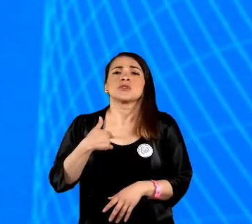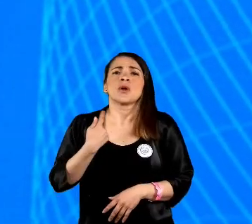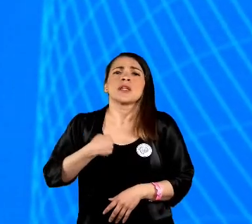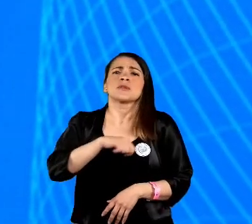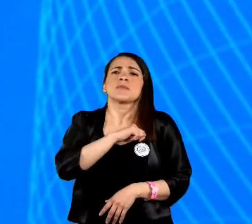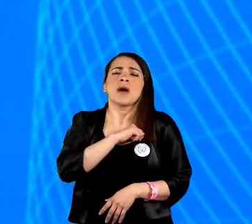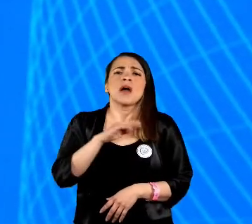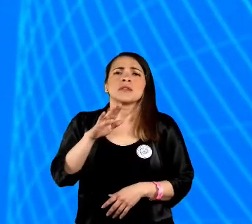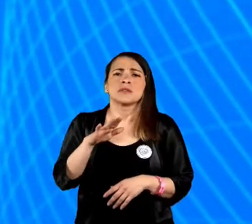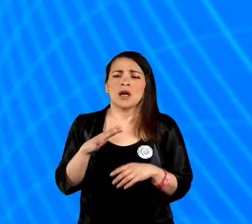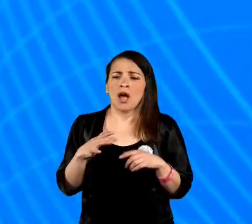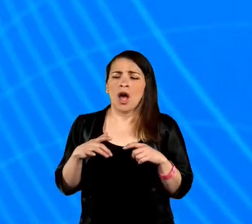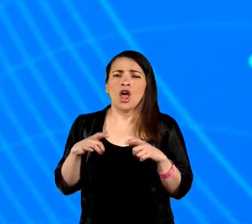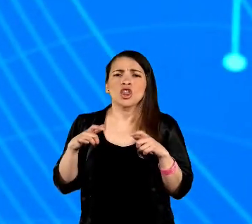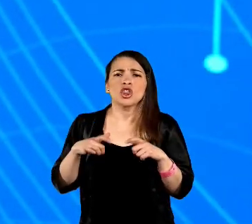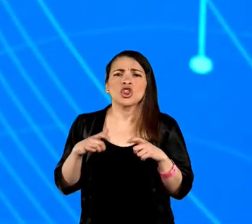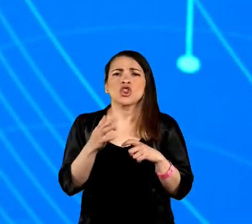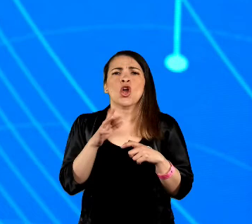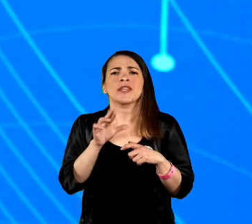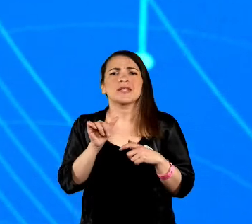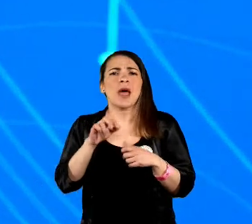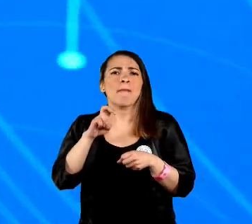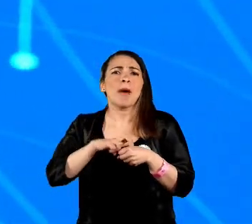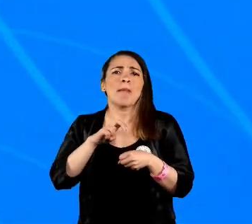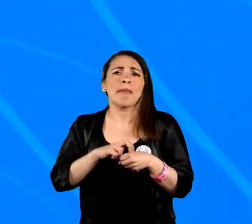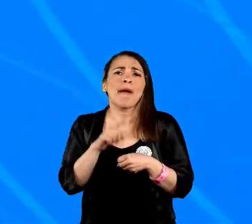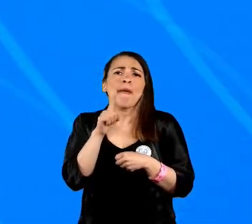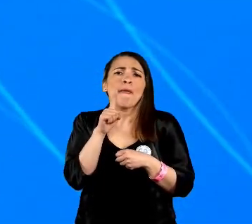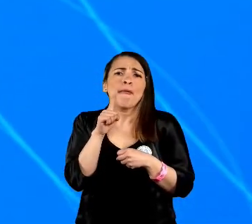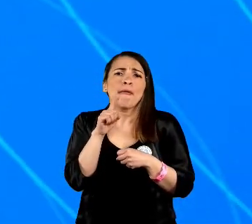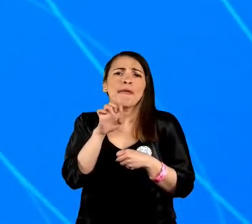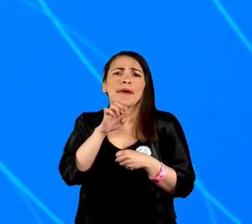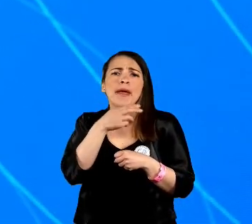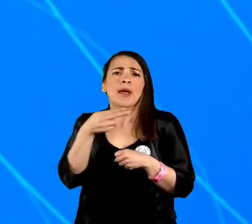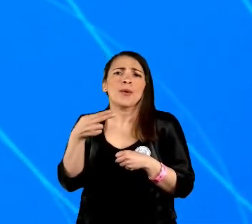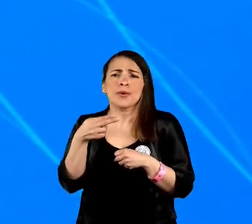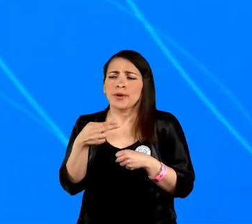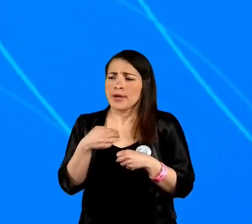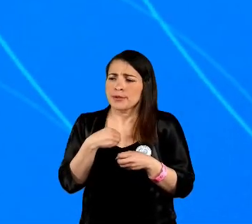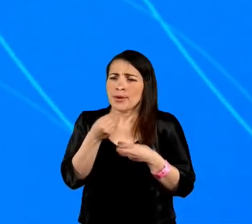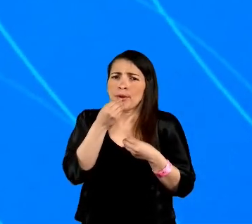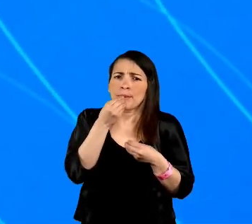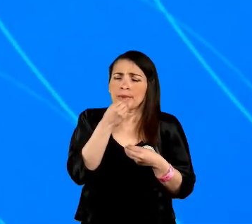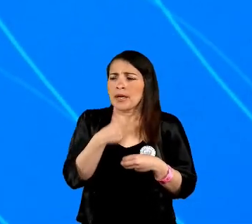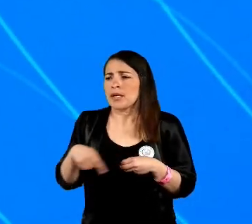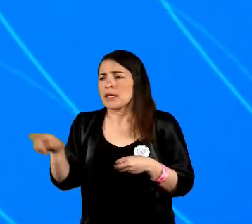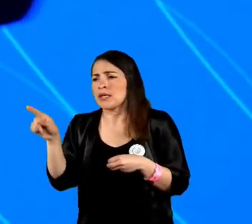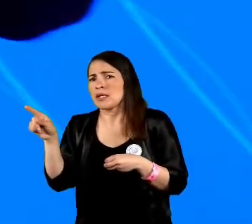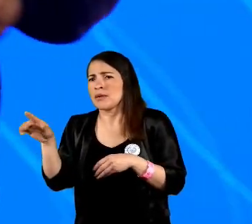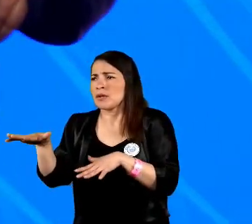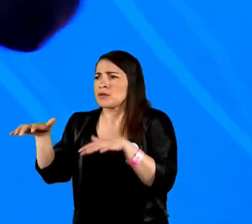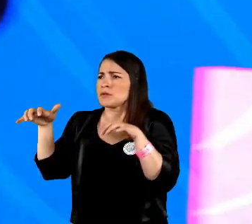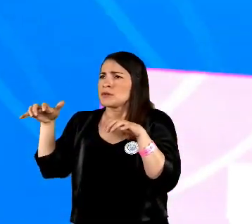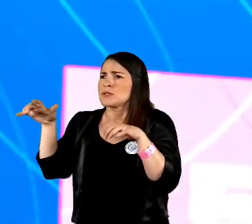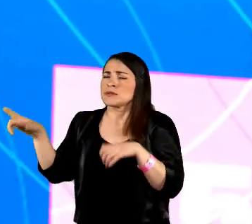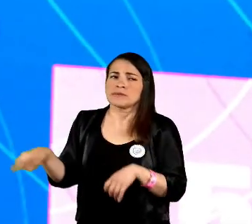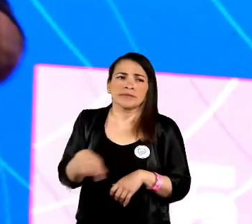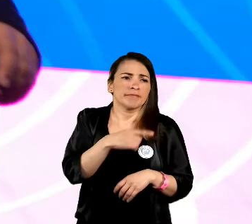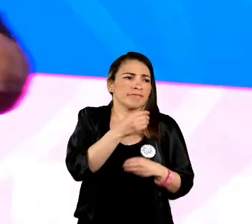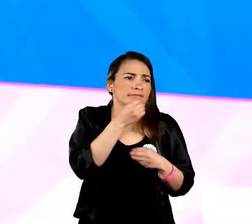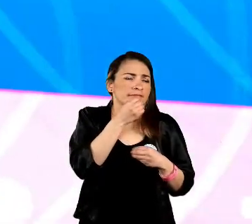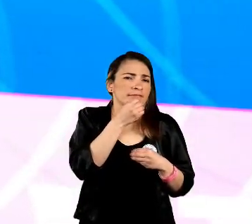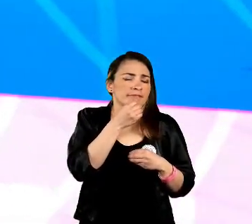papa todo el día porque salía un euro y tenía el alojamiento entonces comía eso iba al evento y me volvía y estaba muy mal Sí